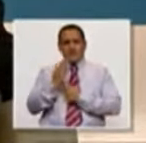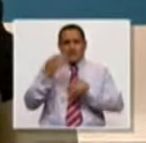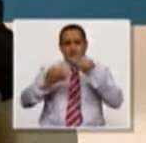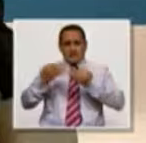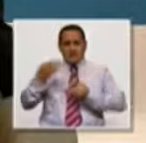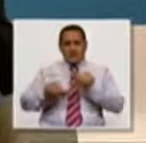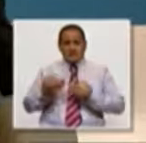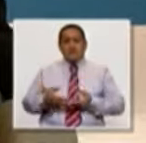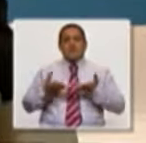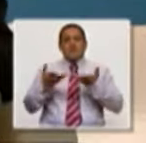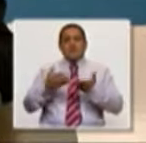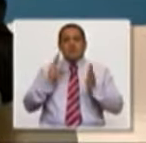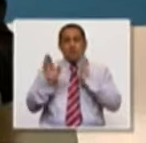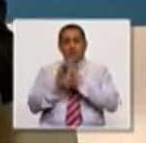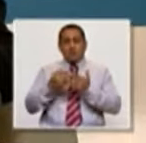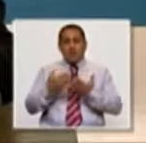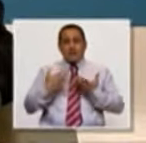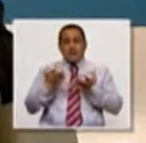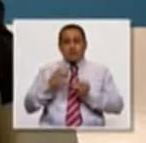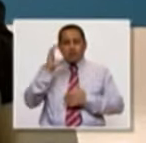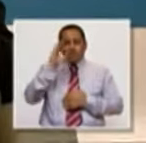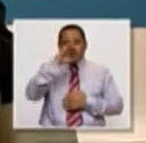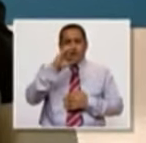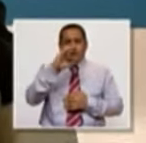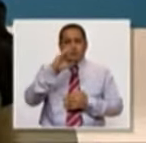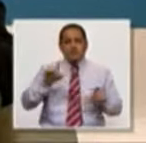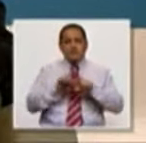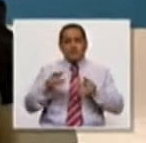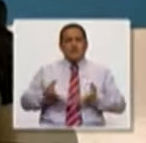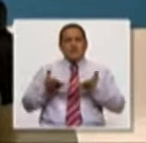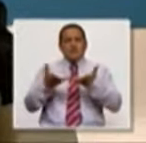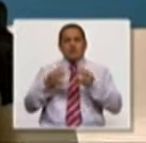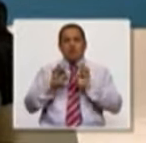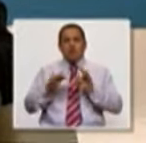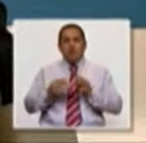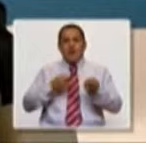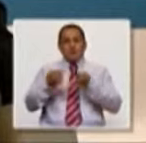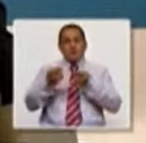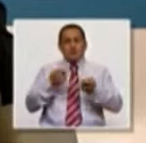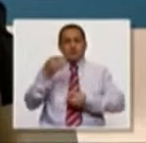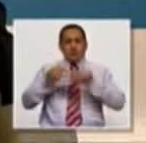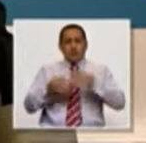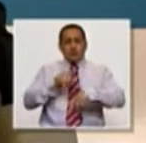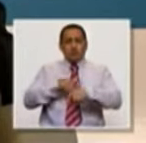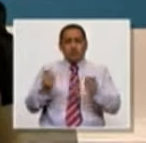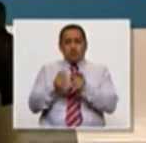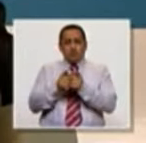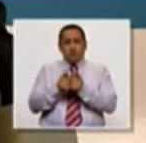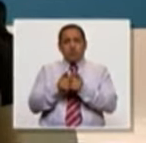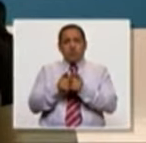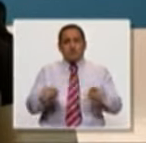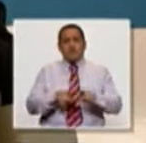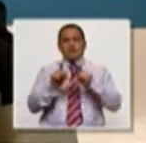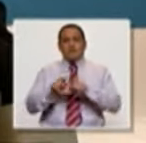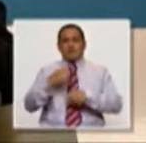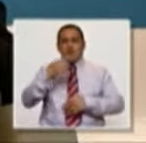que permitirían que los objetivos que buscamos, que es dar o impartir administración de justicia en el menor tiempo que sea posible,